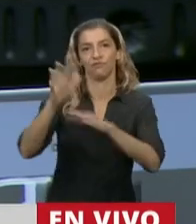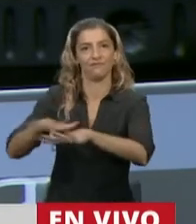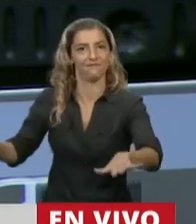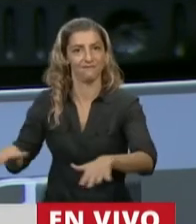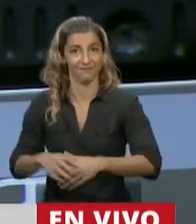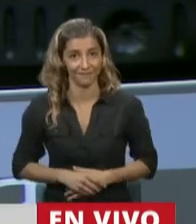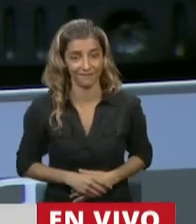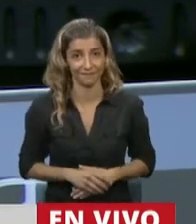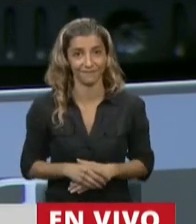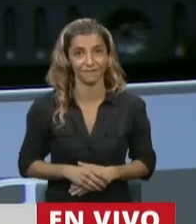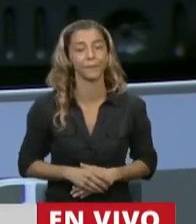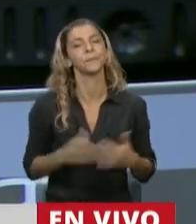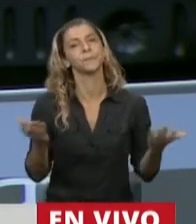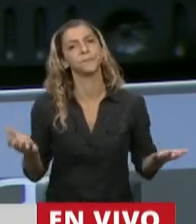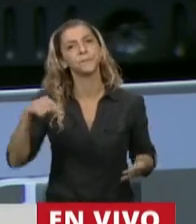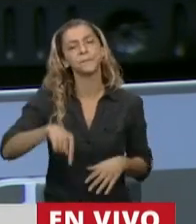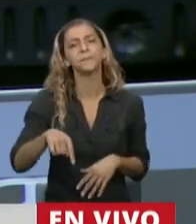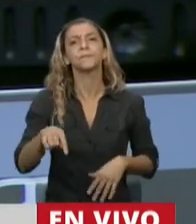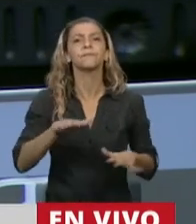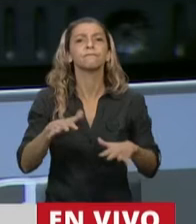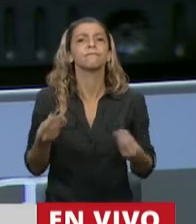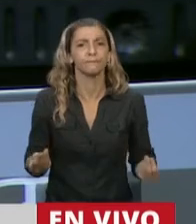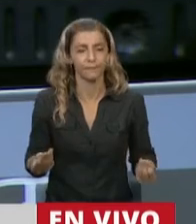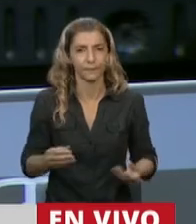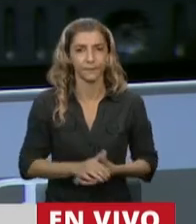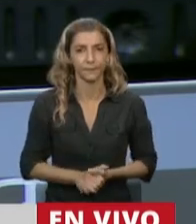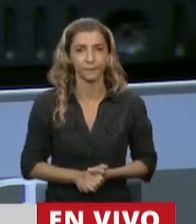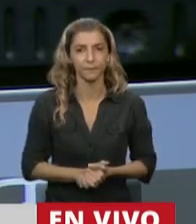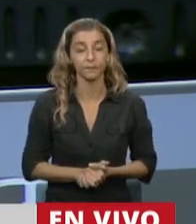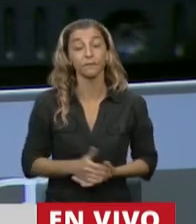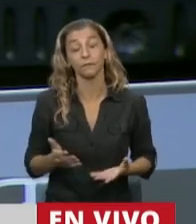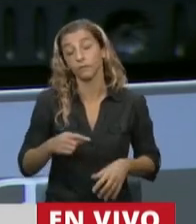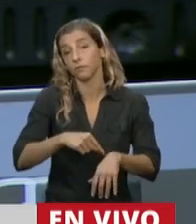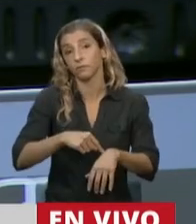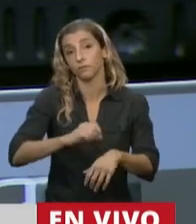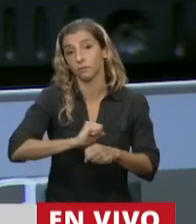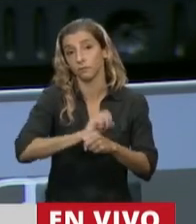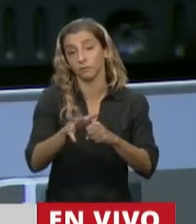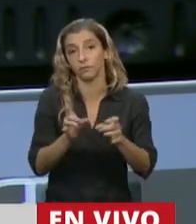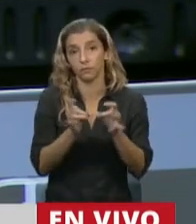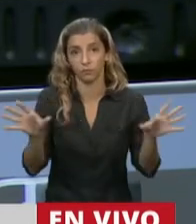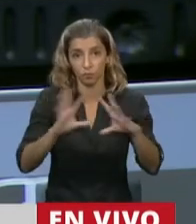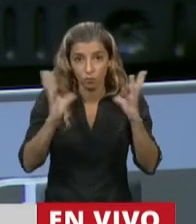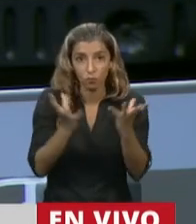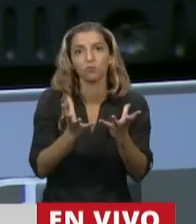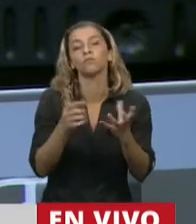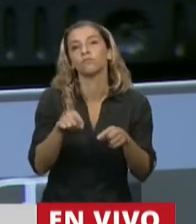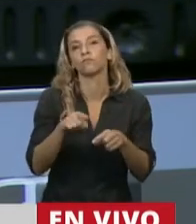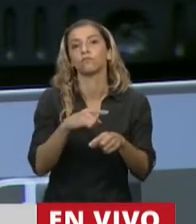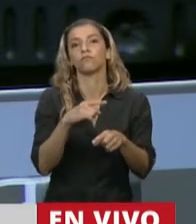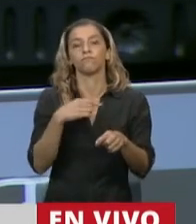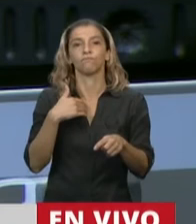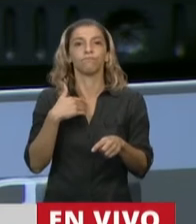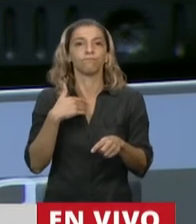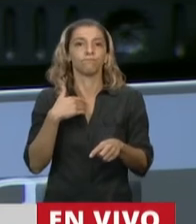Ahora, ¿qué está pasando en este momento? Se decretó, vino la pandemia, se decretó el aislamiento y el